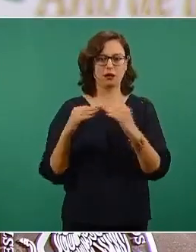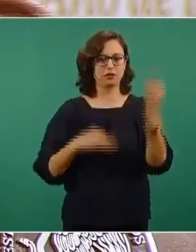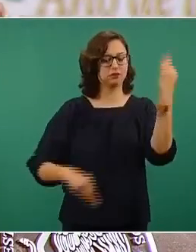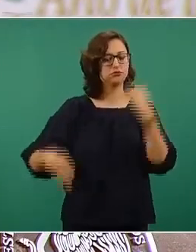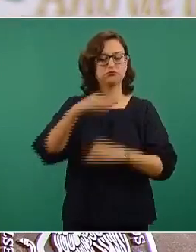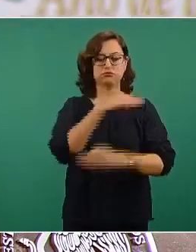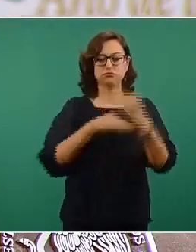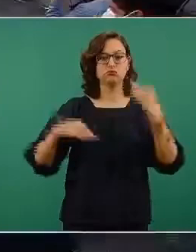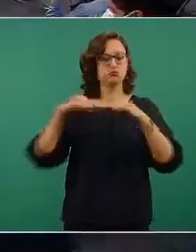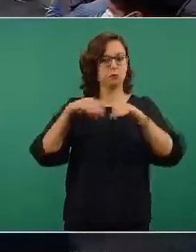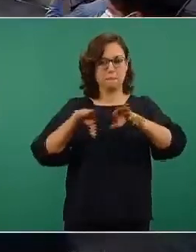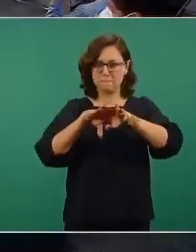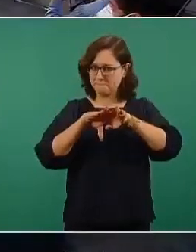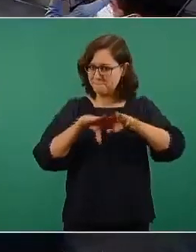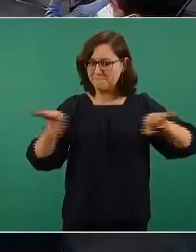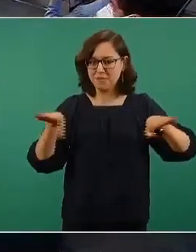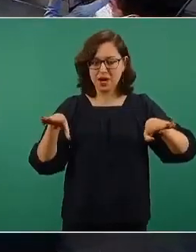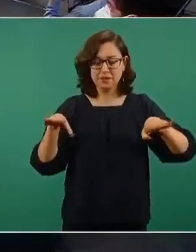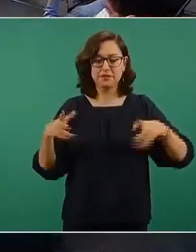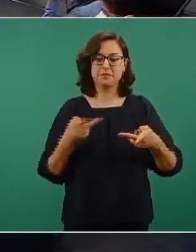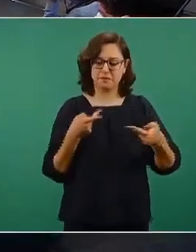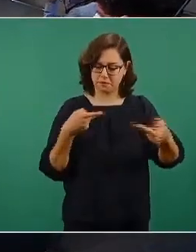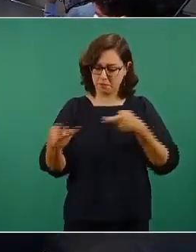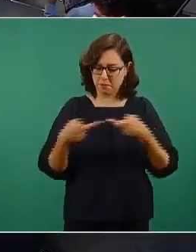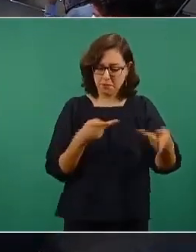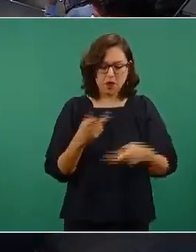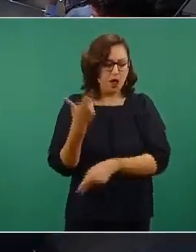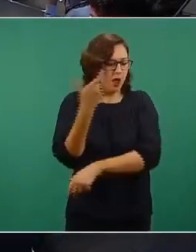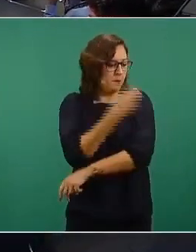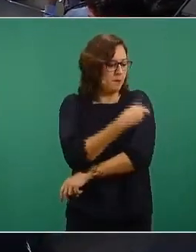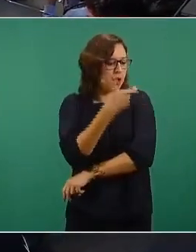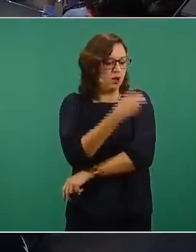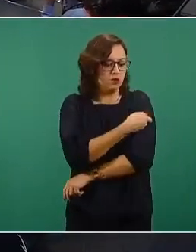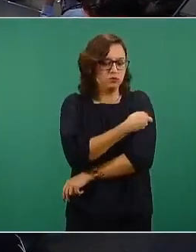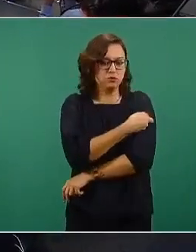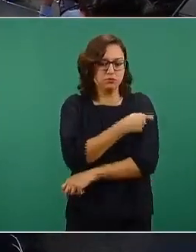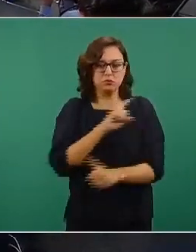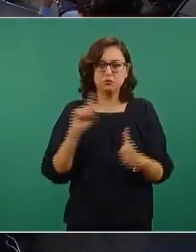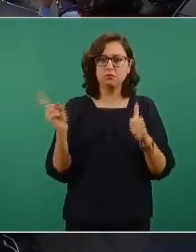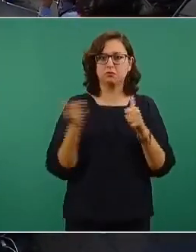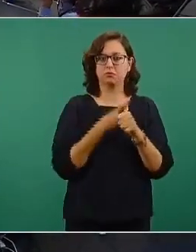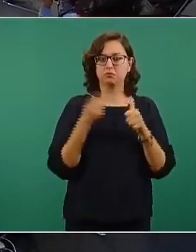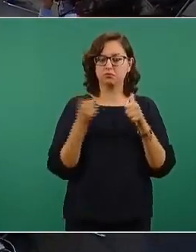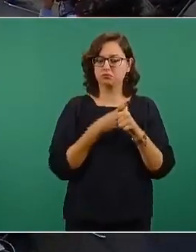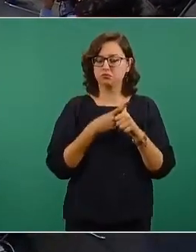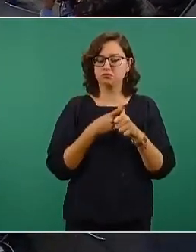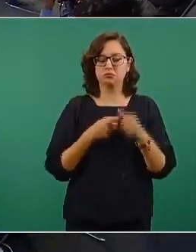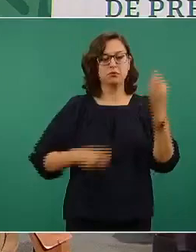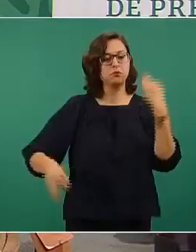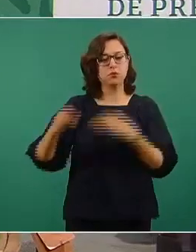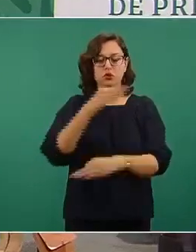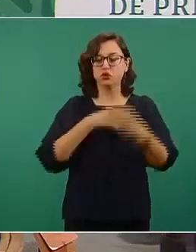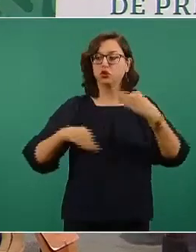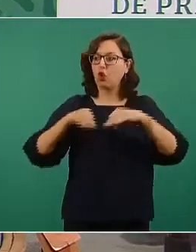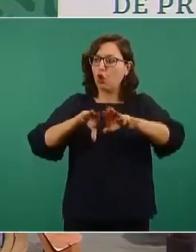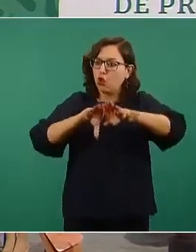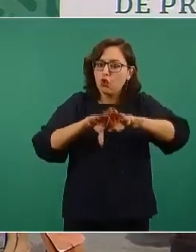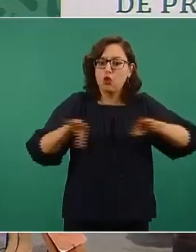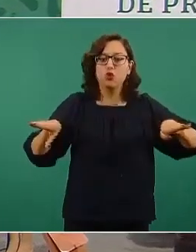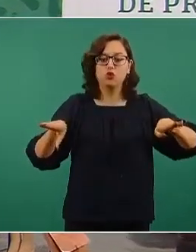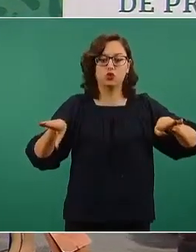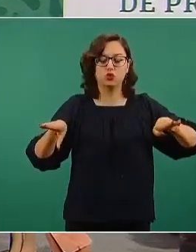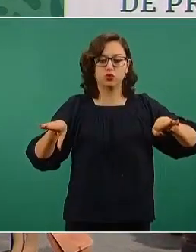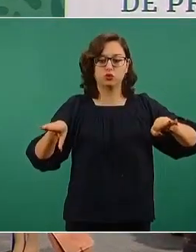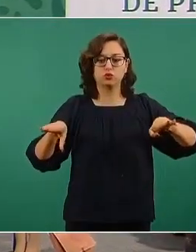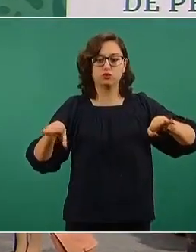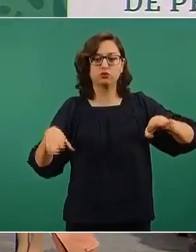Es un plan que se aplica con el principio de igualdad. Aquí no